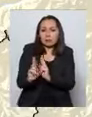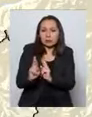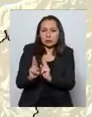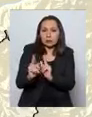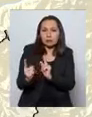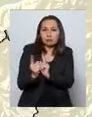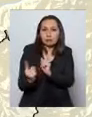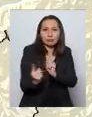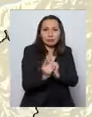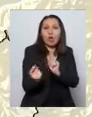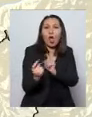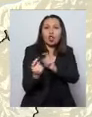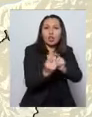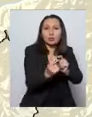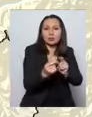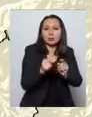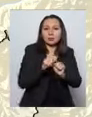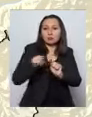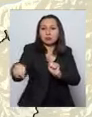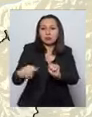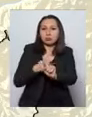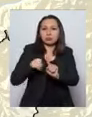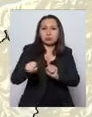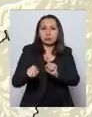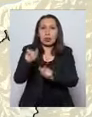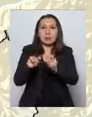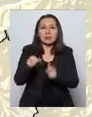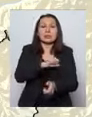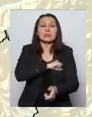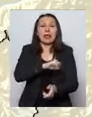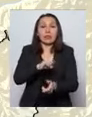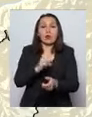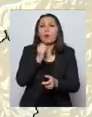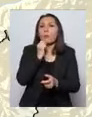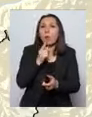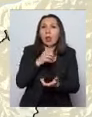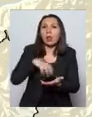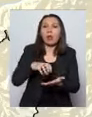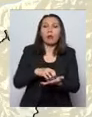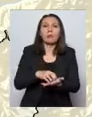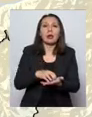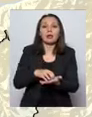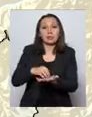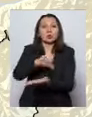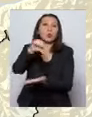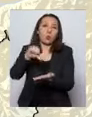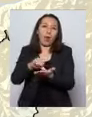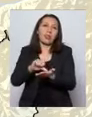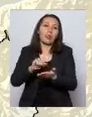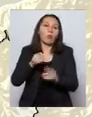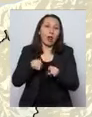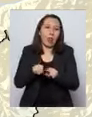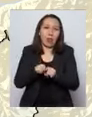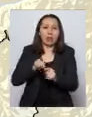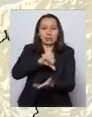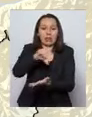estrecha con la ciudad de santiago es como el santiago urbano llamémoslo todo